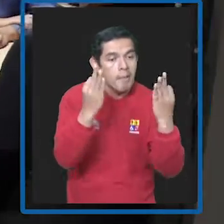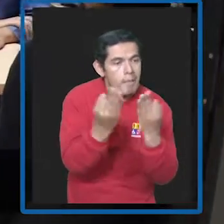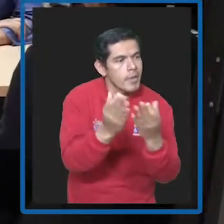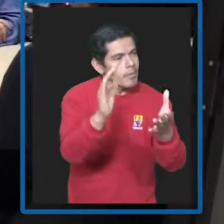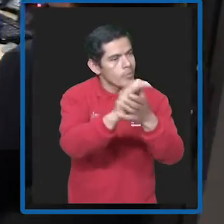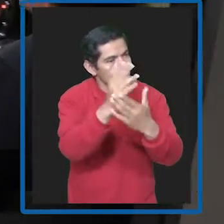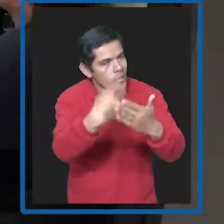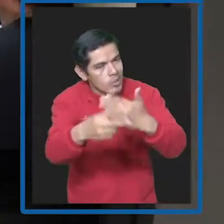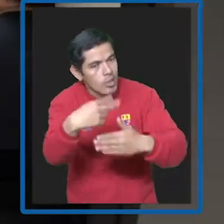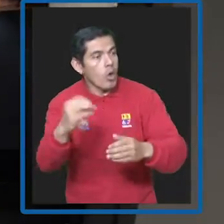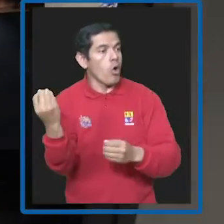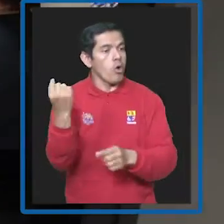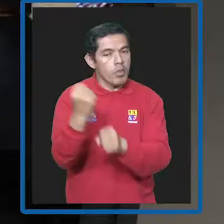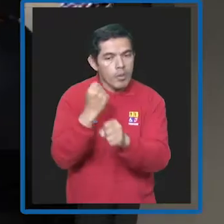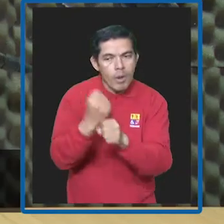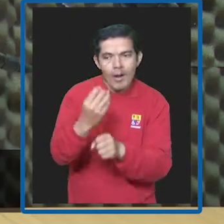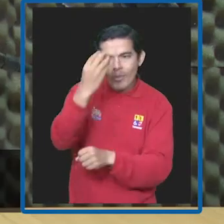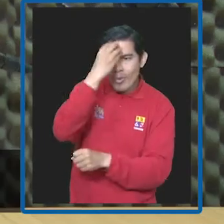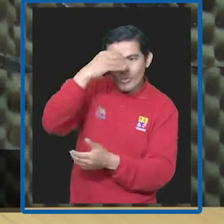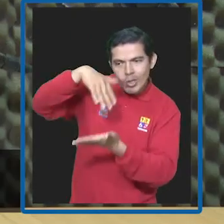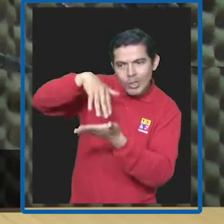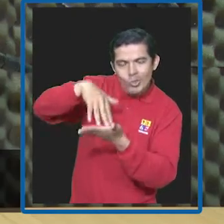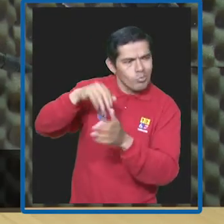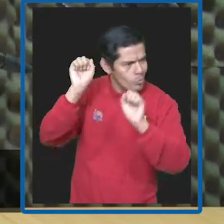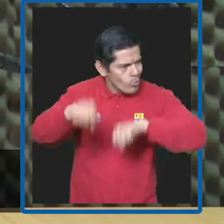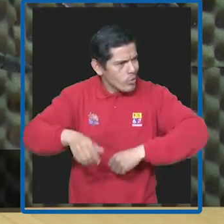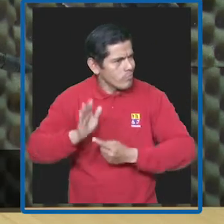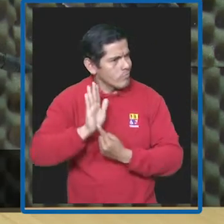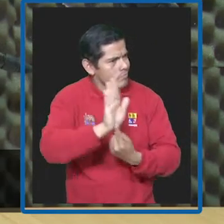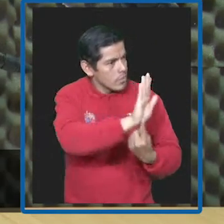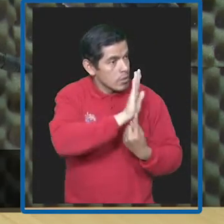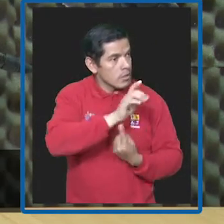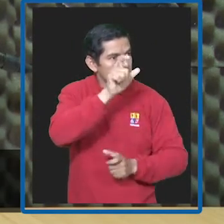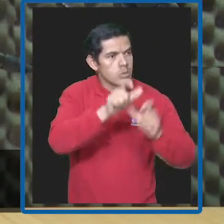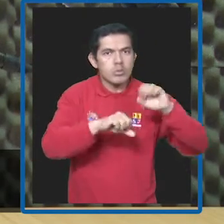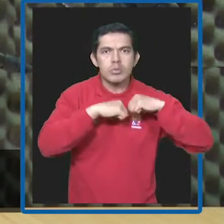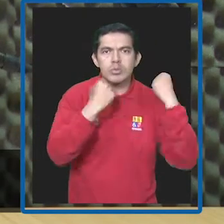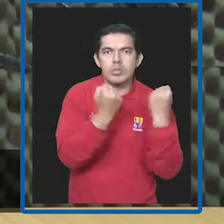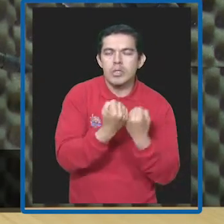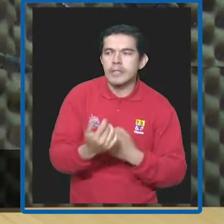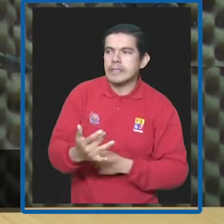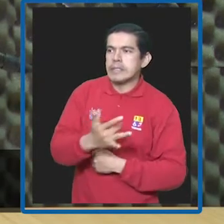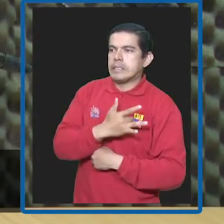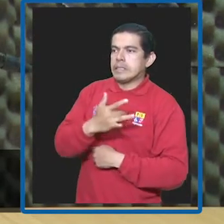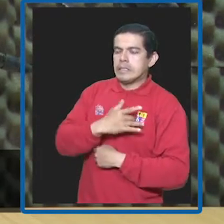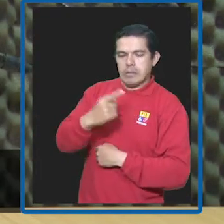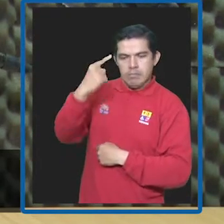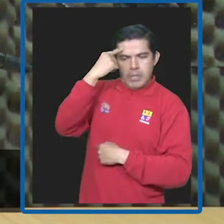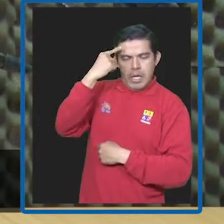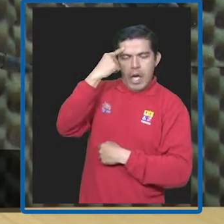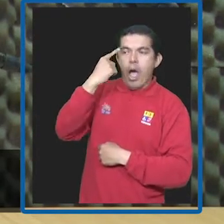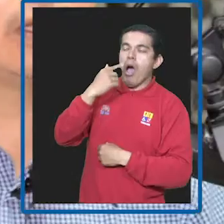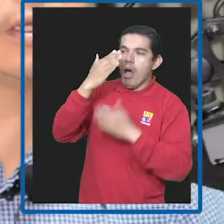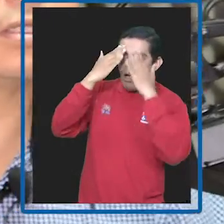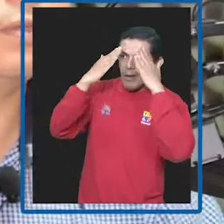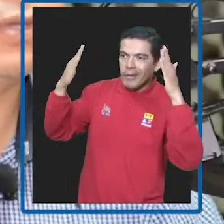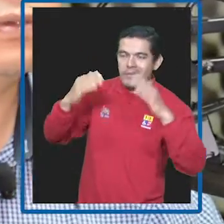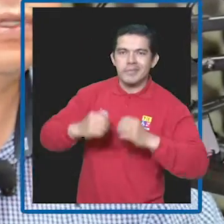familia, de trabajar, de educarse y demás, entonces se va sembrando esa semilla en la mente de cada